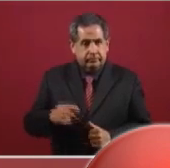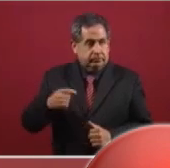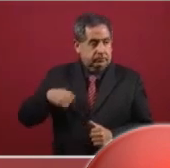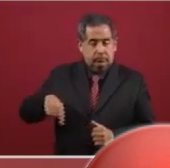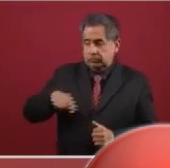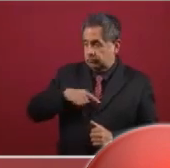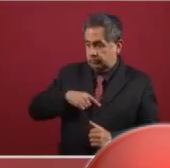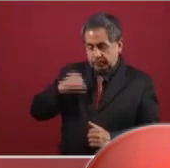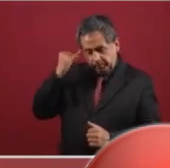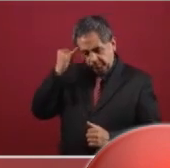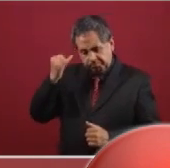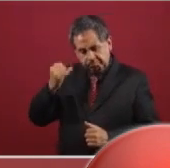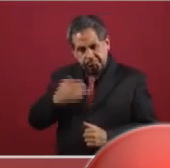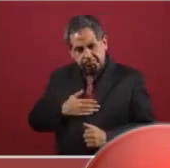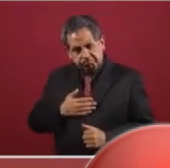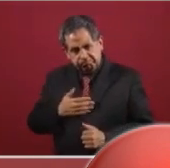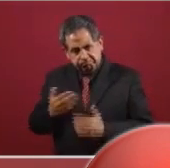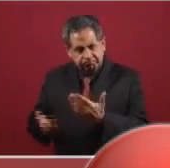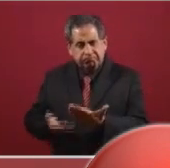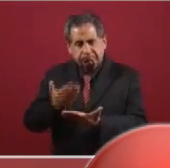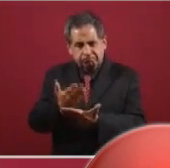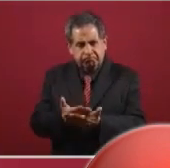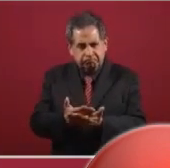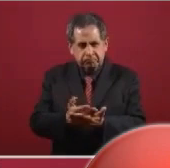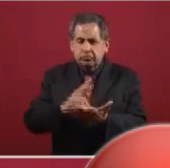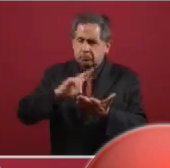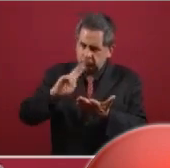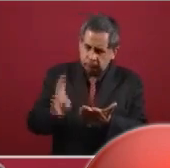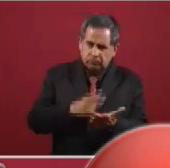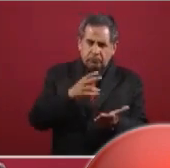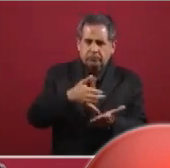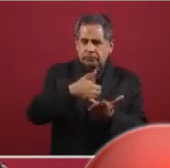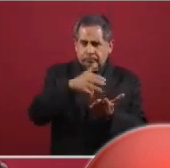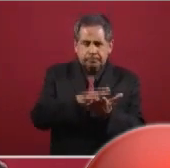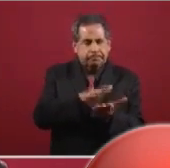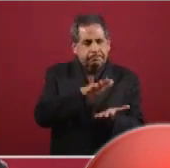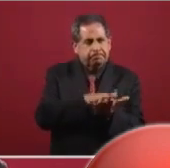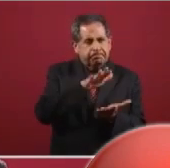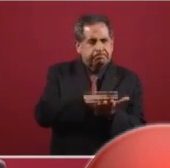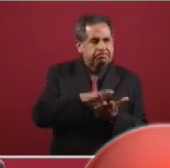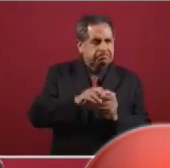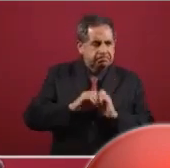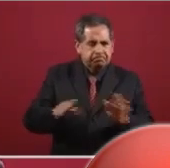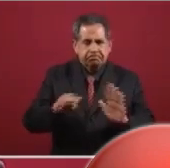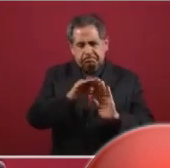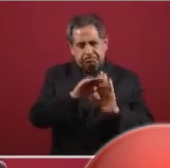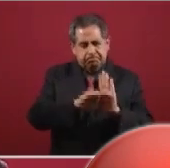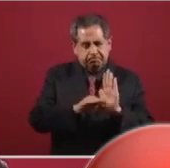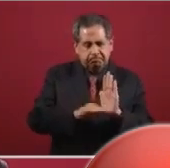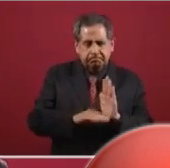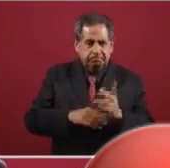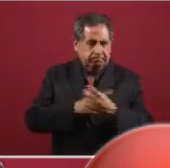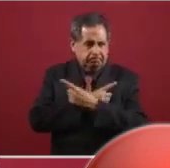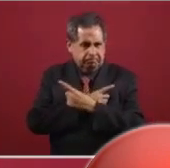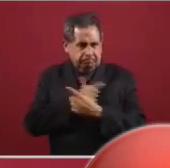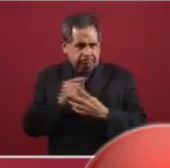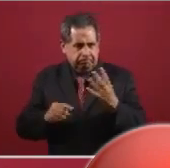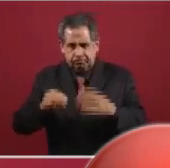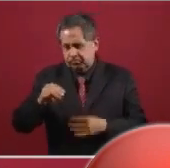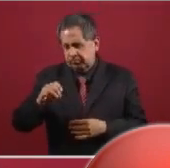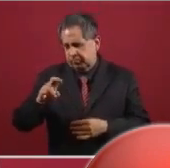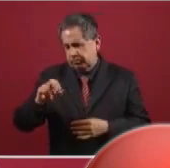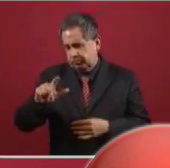planteamos que se iba a reimprimir, a reeditar la cartilla moral,